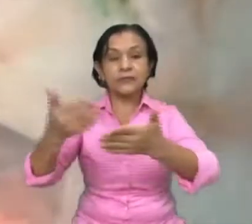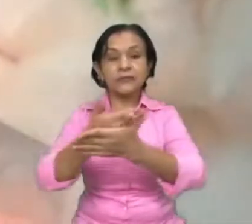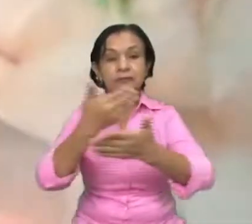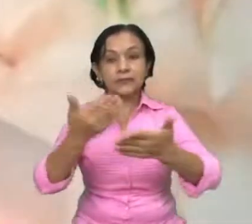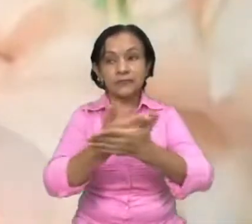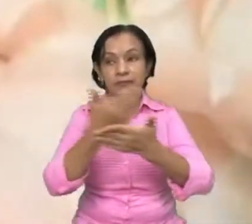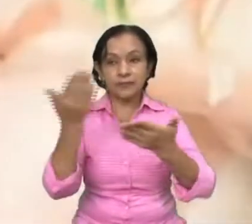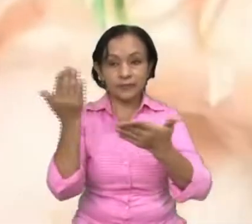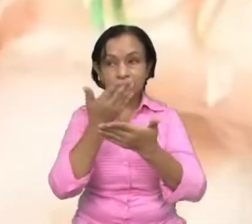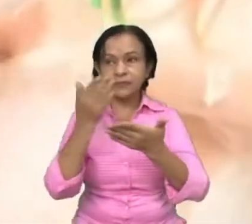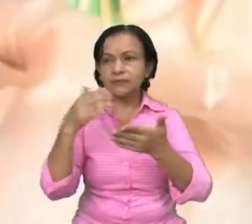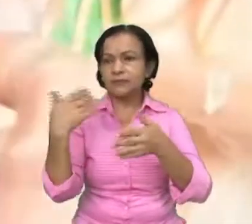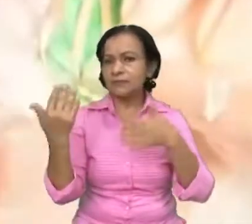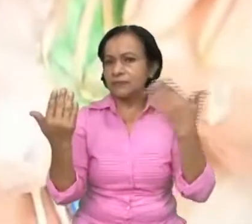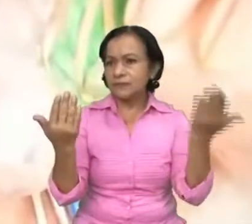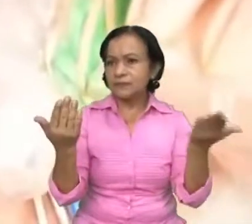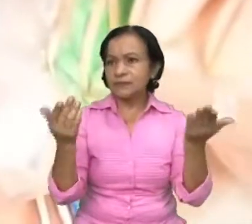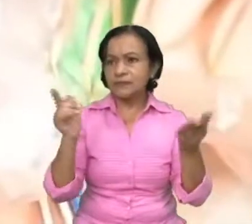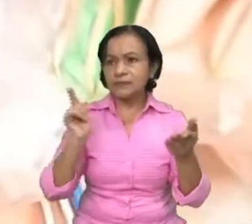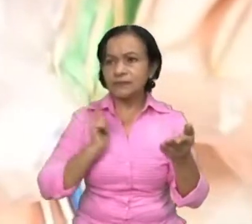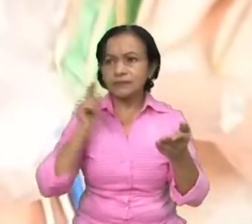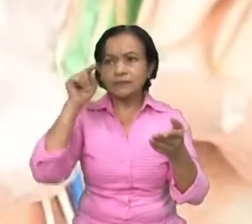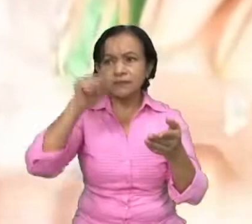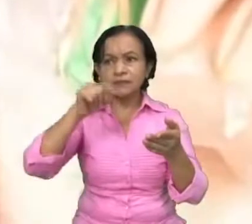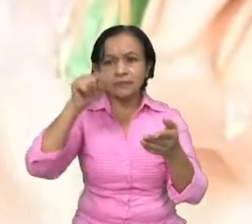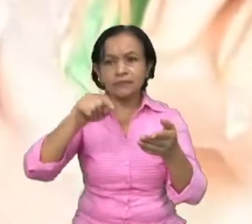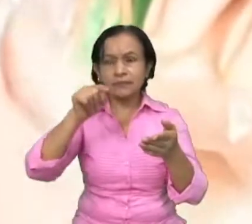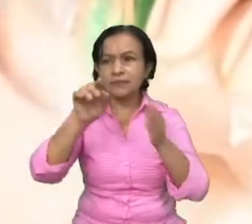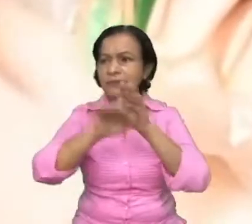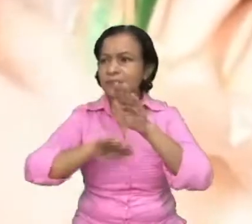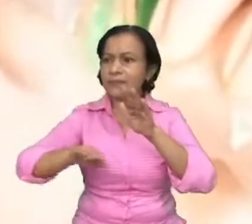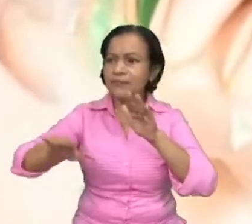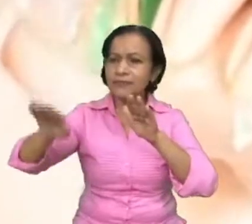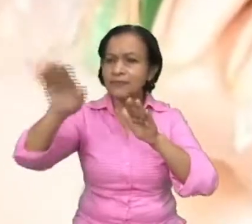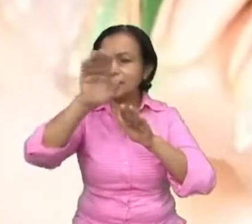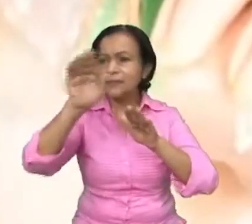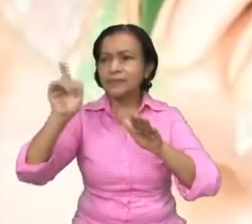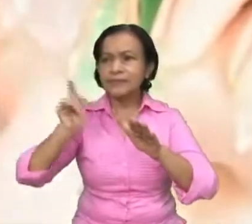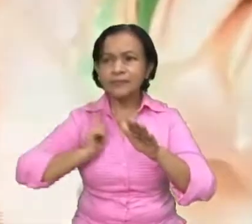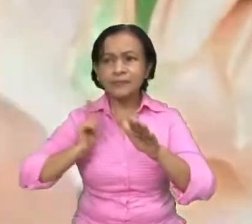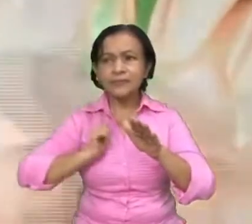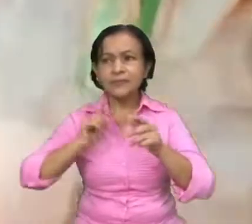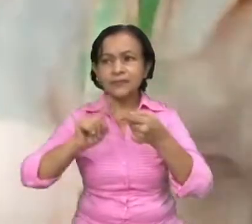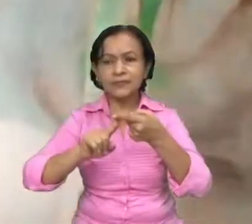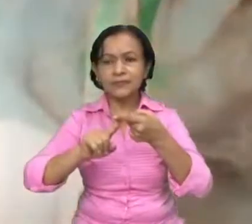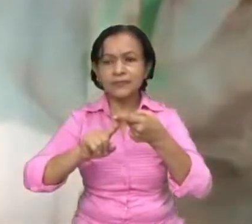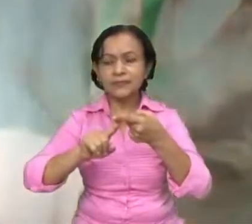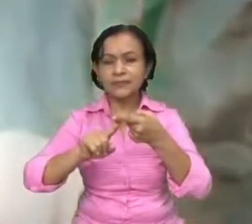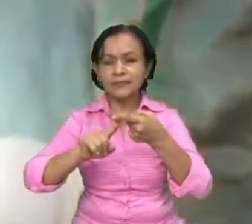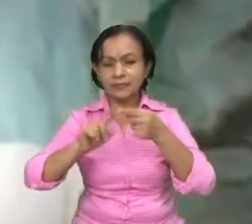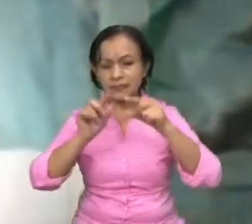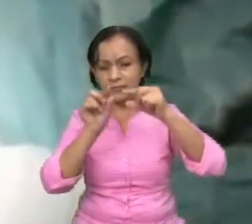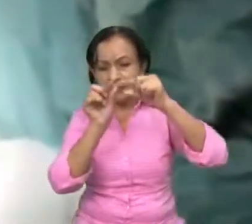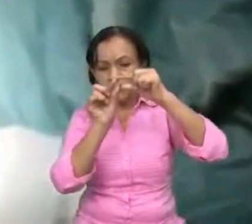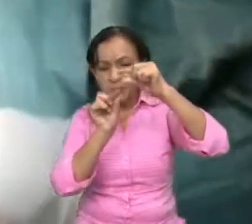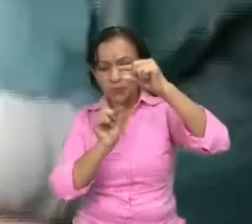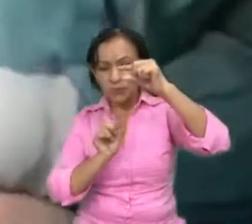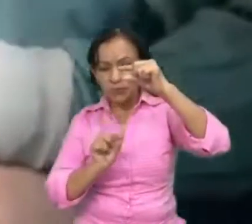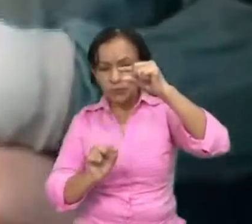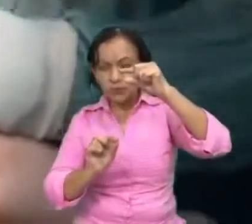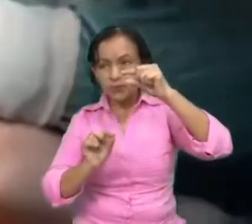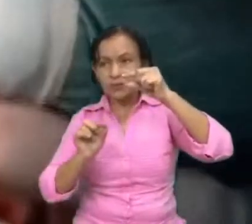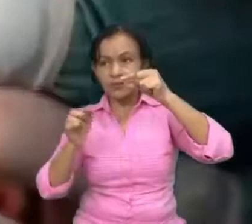estudio. ¿Qué anomalías podemos encontrar nosotros? Las más frecuentes, las que estamos operando, son defectos de espina bífida o del tubo